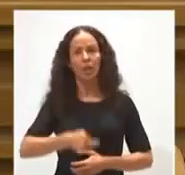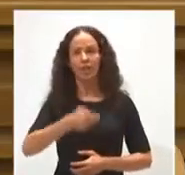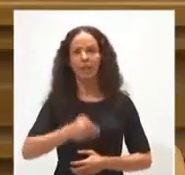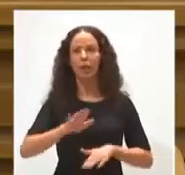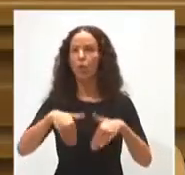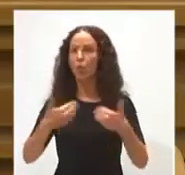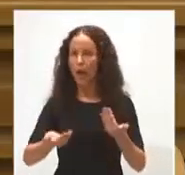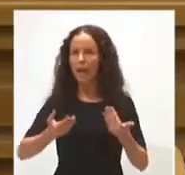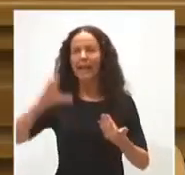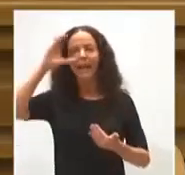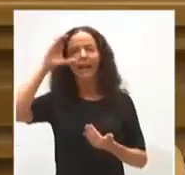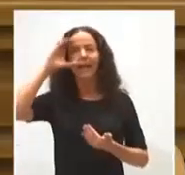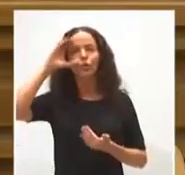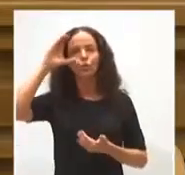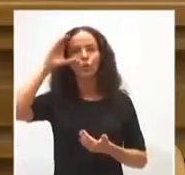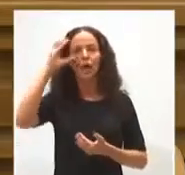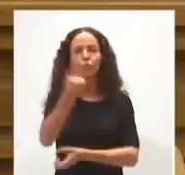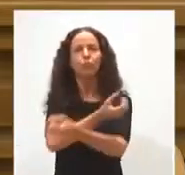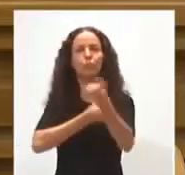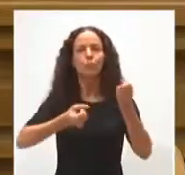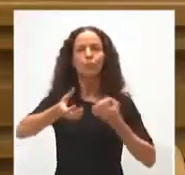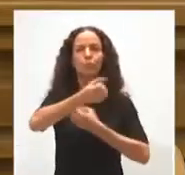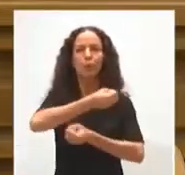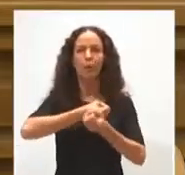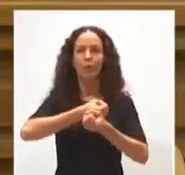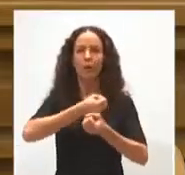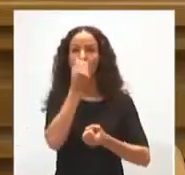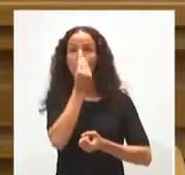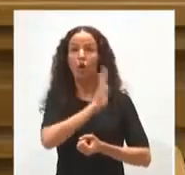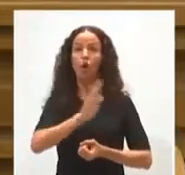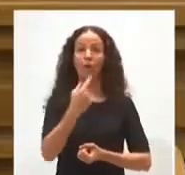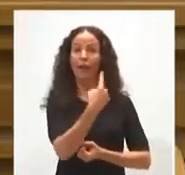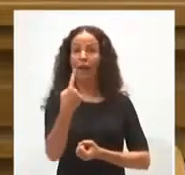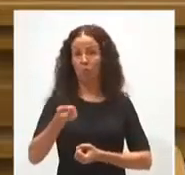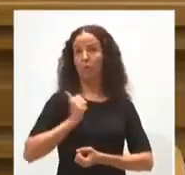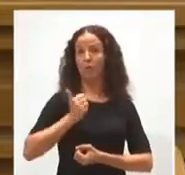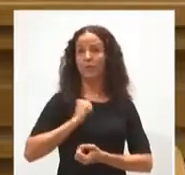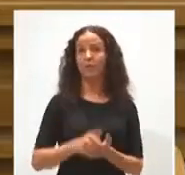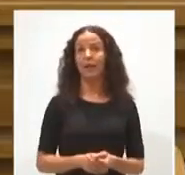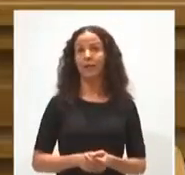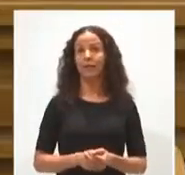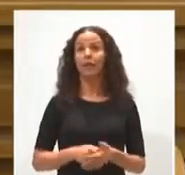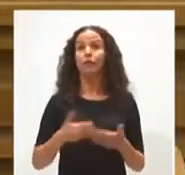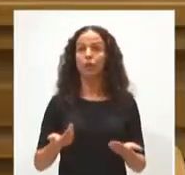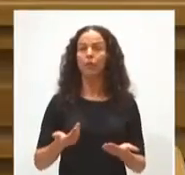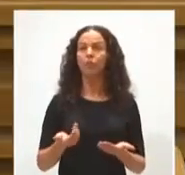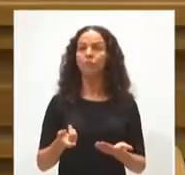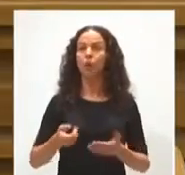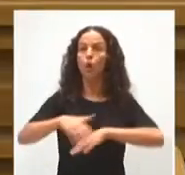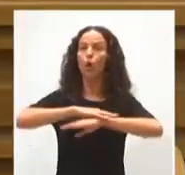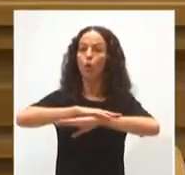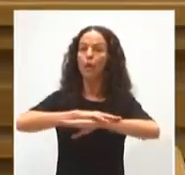intentar escuchar e intentar sacar lo mejor posible de lo que opina cada uno y en ese sentido mi gobierno es